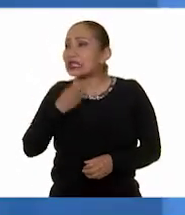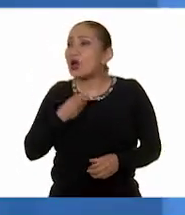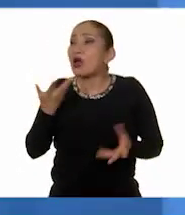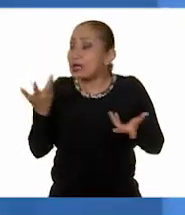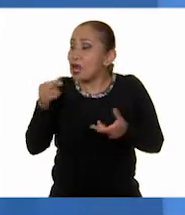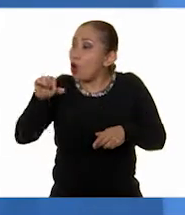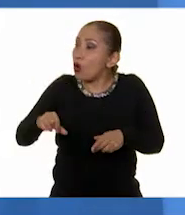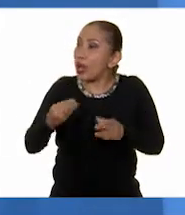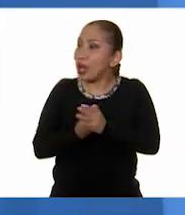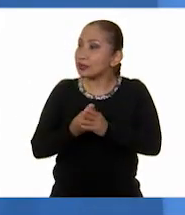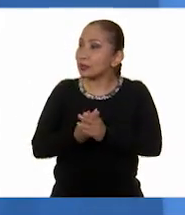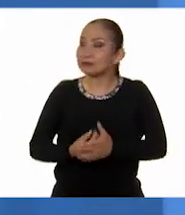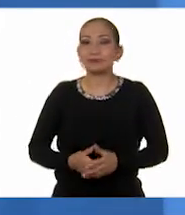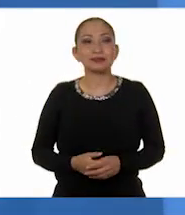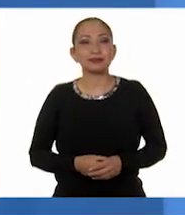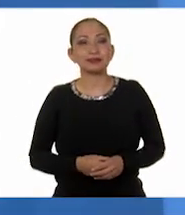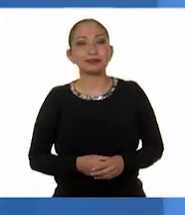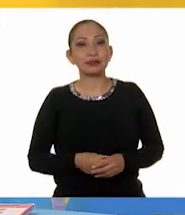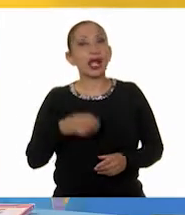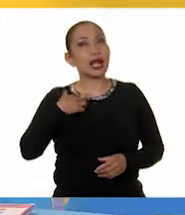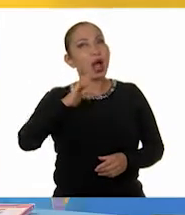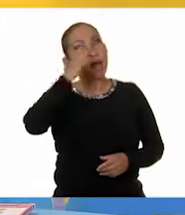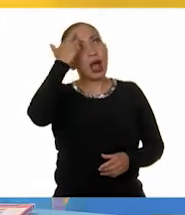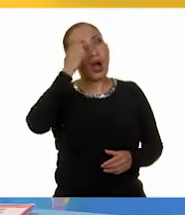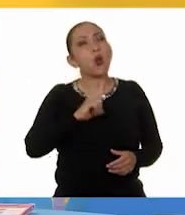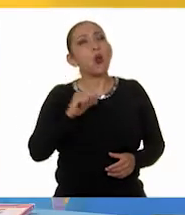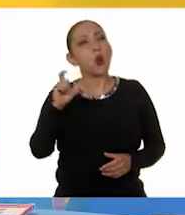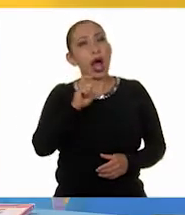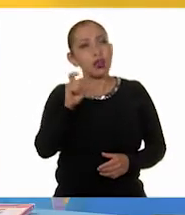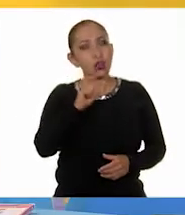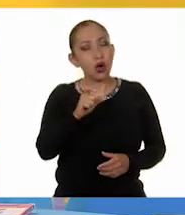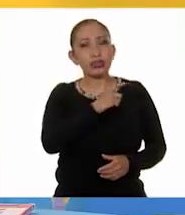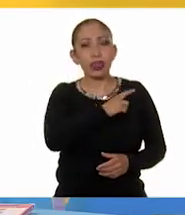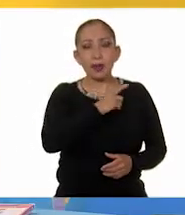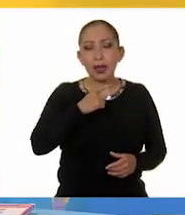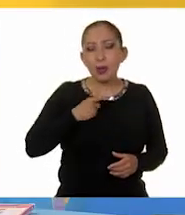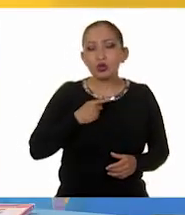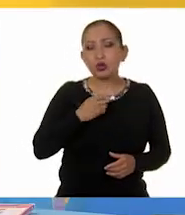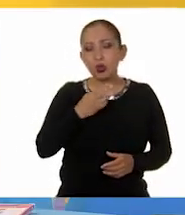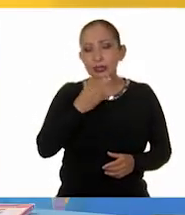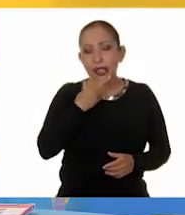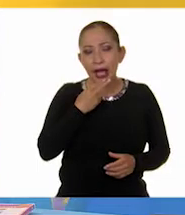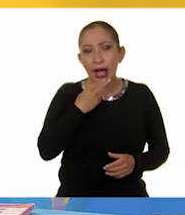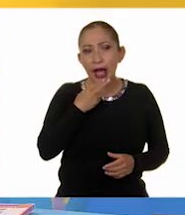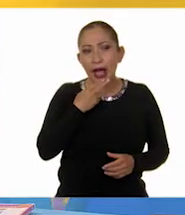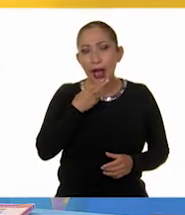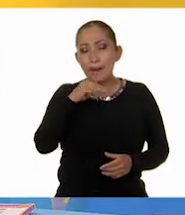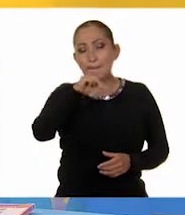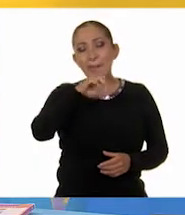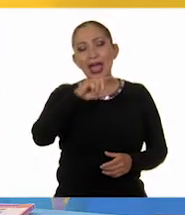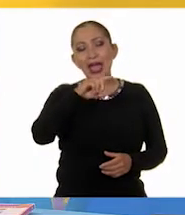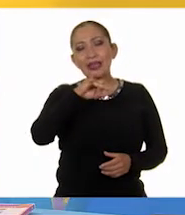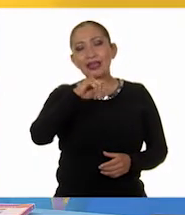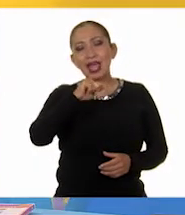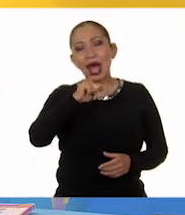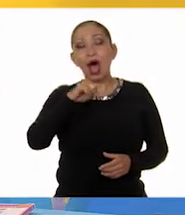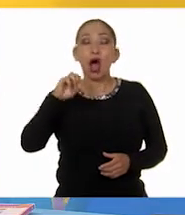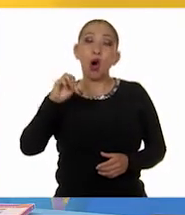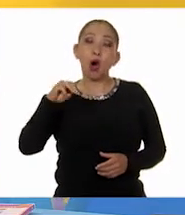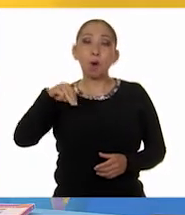¿qué haremos el día de hoy? Recordaremos cuándo nos conviene usar la media aritmética o la